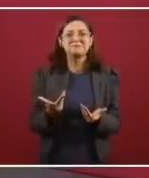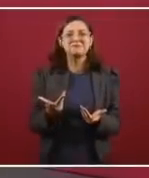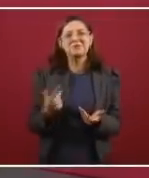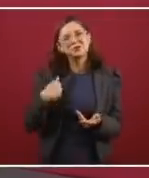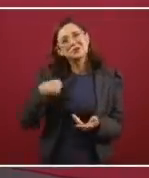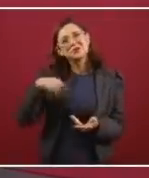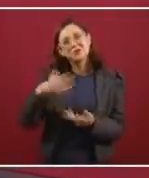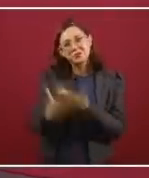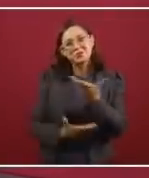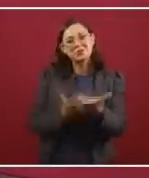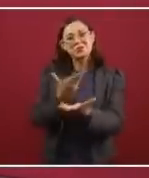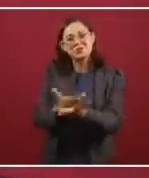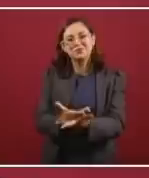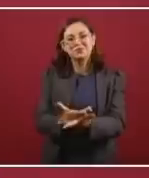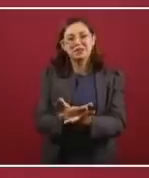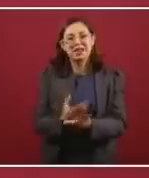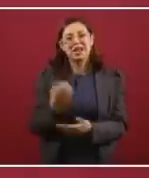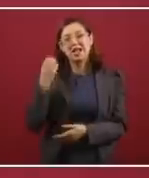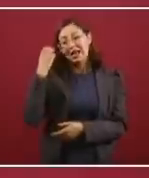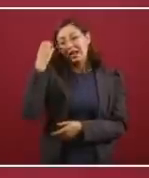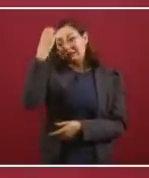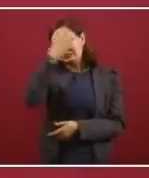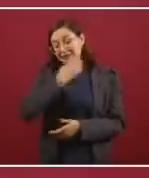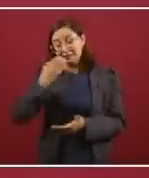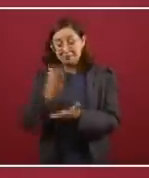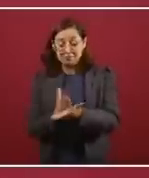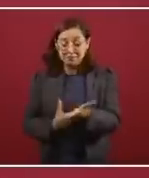deberían de quitarse los exámenes de admisión